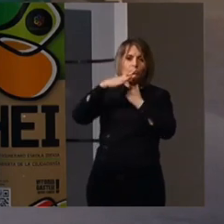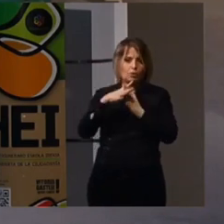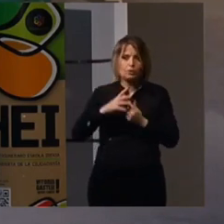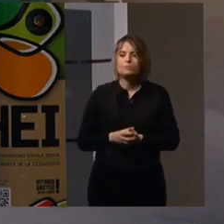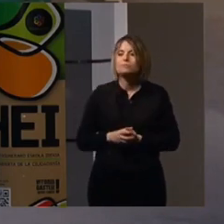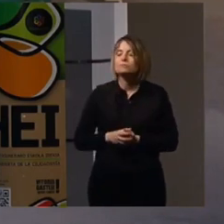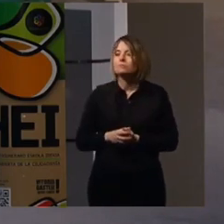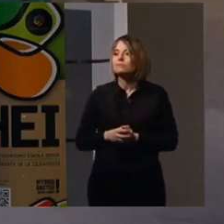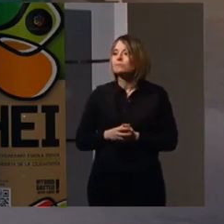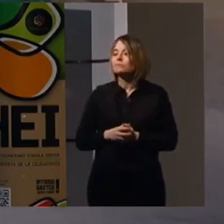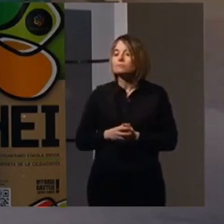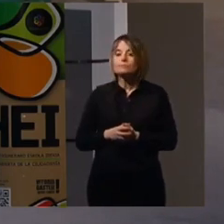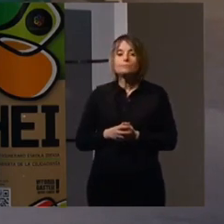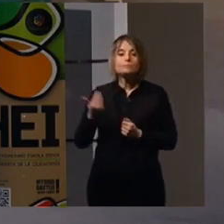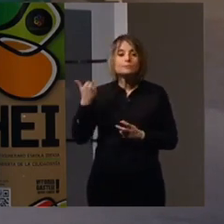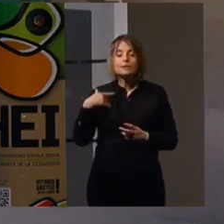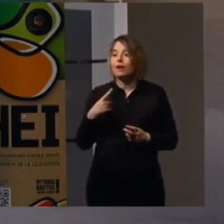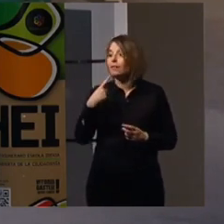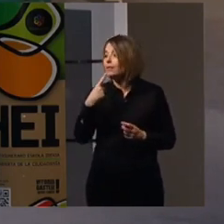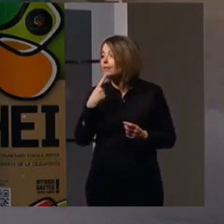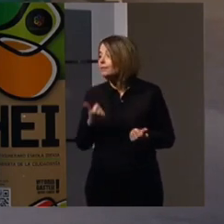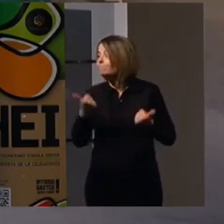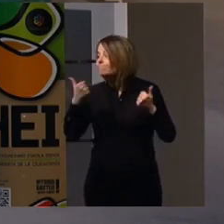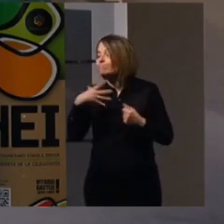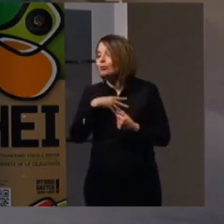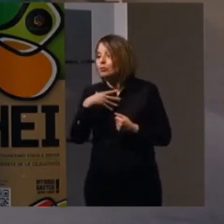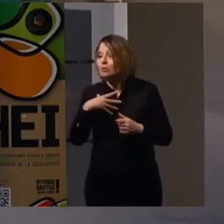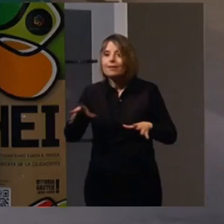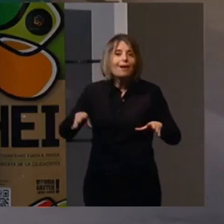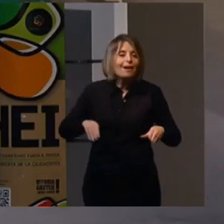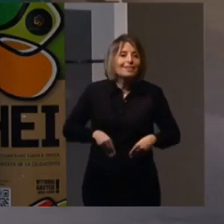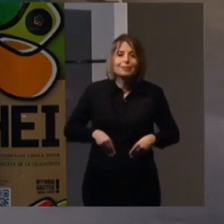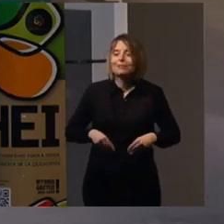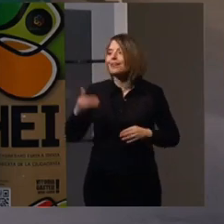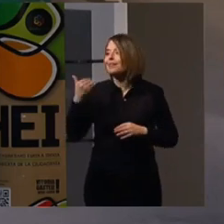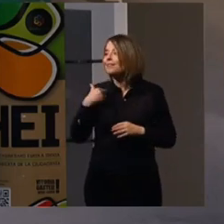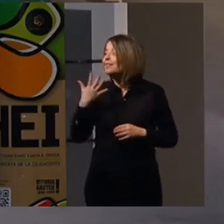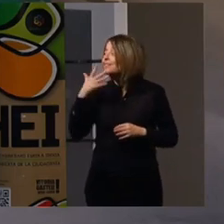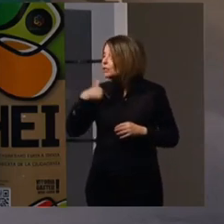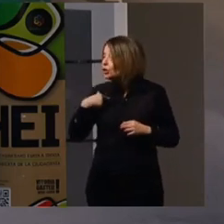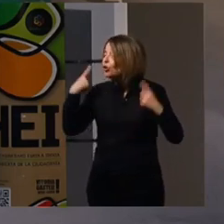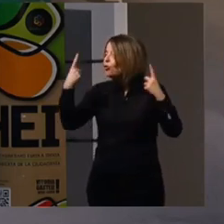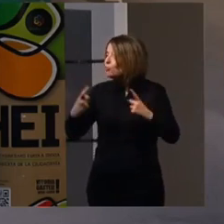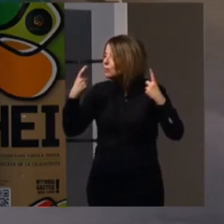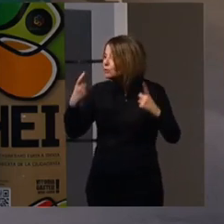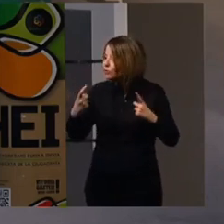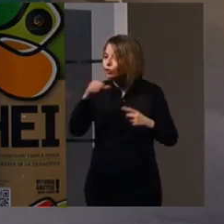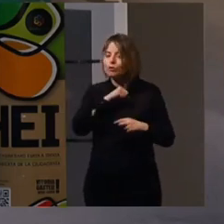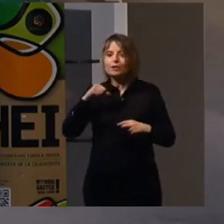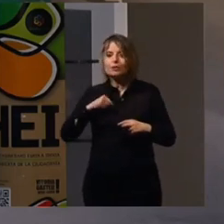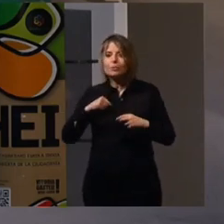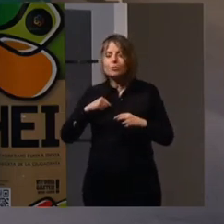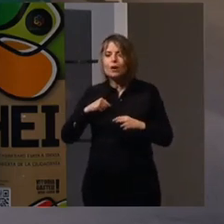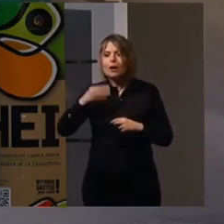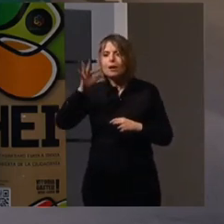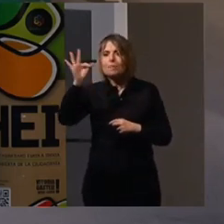repente, ya no podemos decir, ¿no? Y ya no se puede aceptar tan fácilmente esta premisa de con que yo me esfuerce a nivel individual, todo